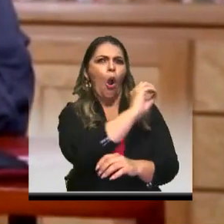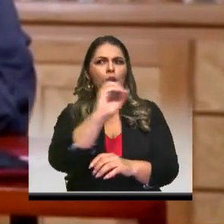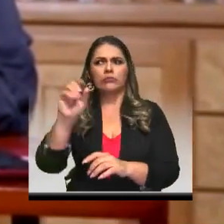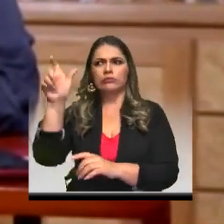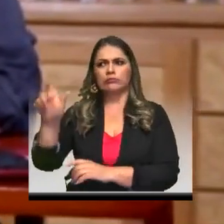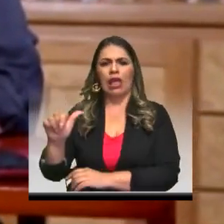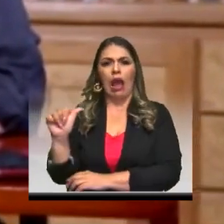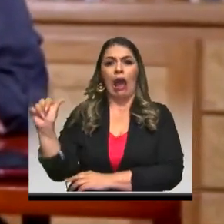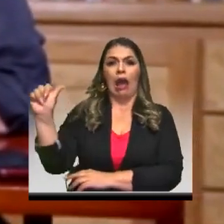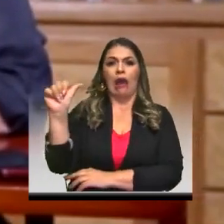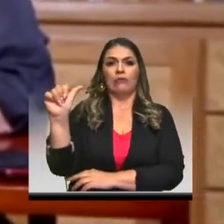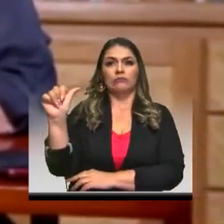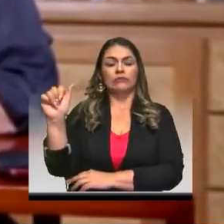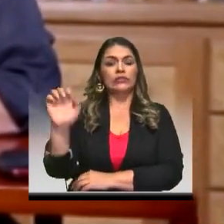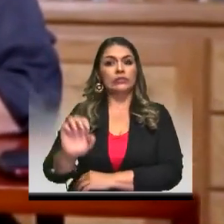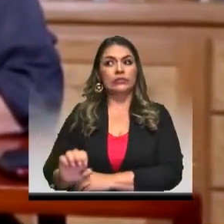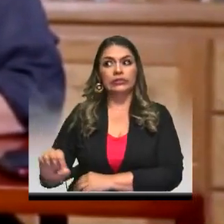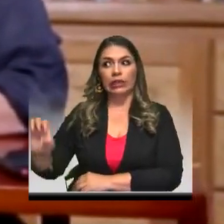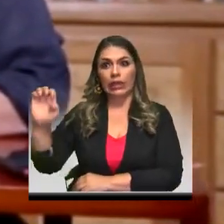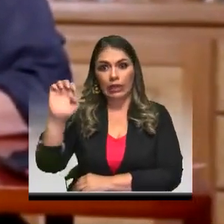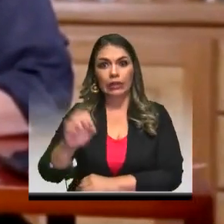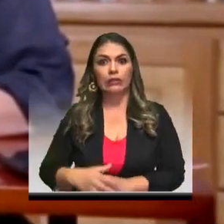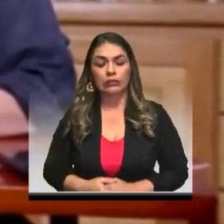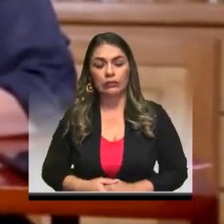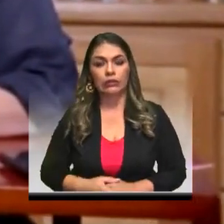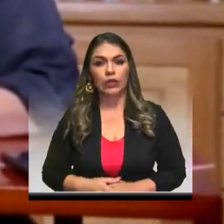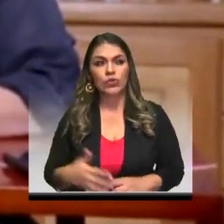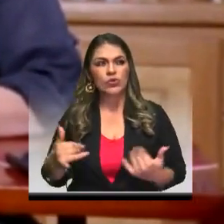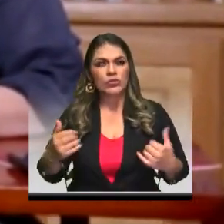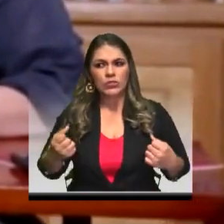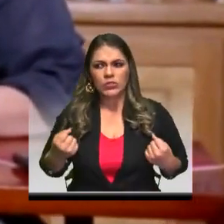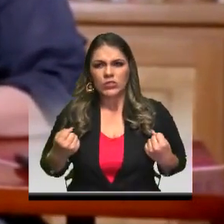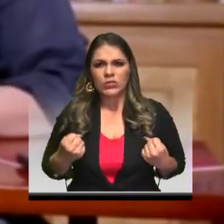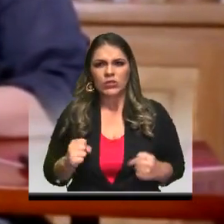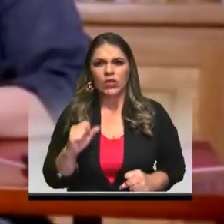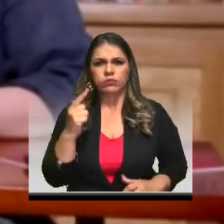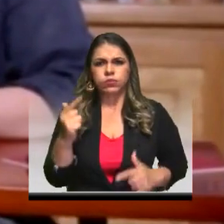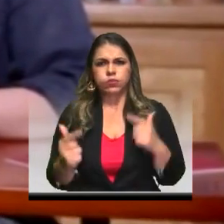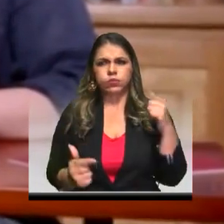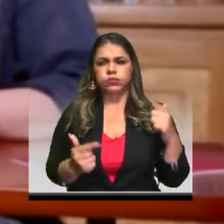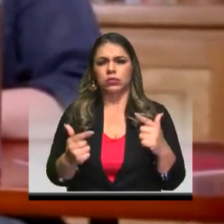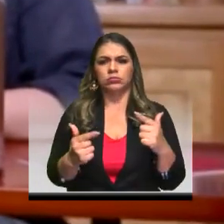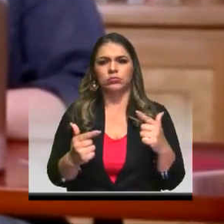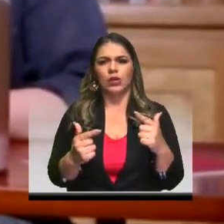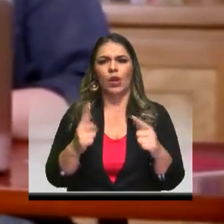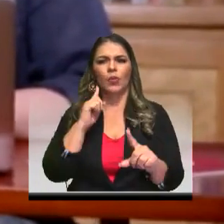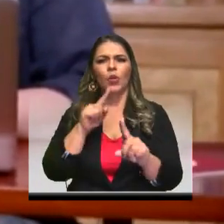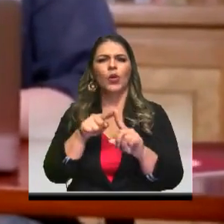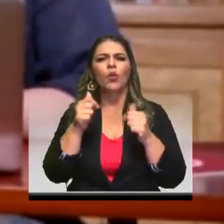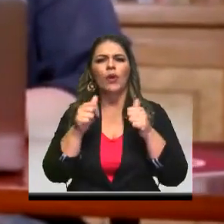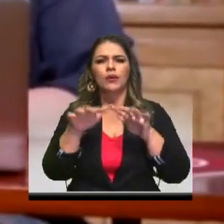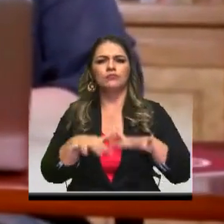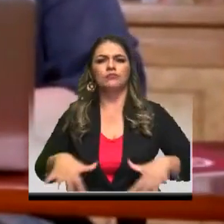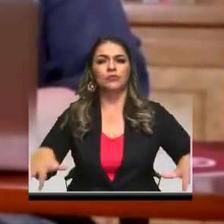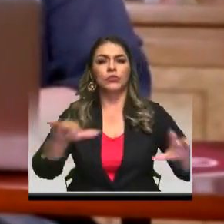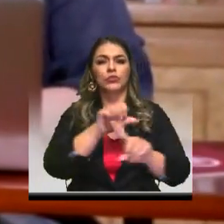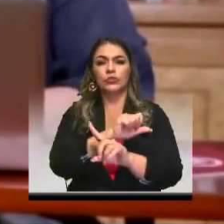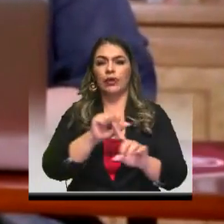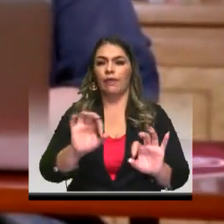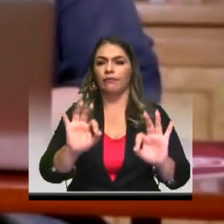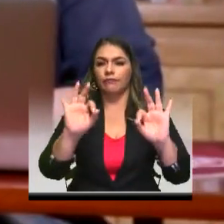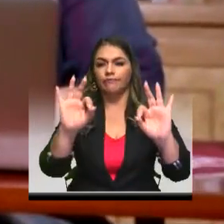incluso dejando parte de tu salud en esto y lo has hecho buscando un mundo mejor. Gracias, Mónica, por acompañarnos hoy en Fuerza